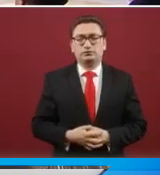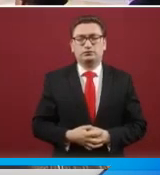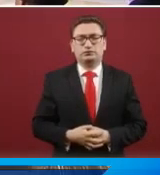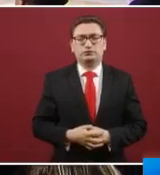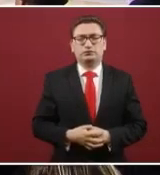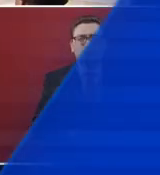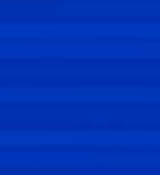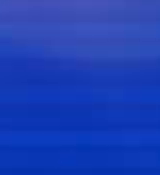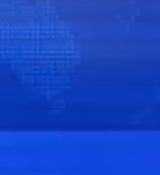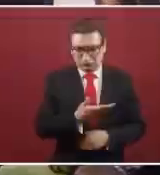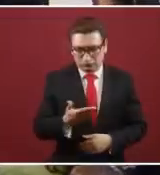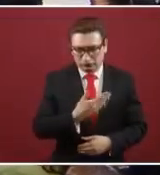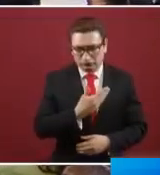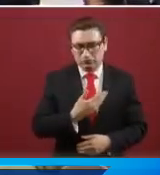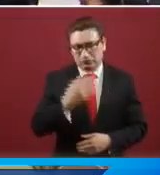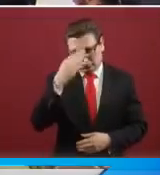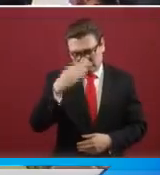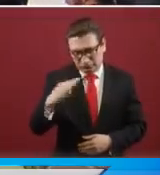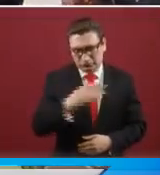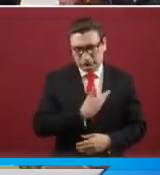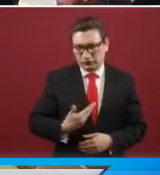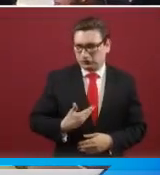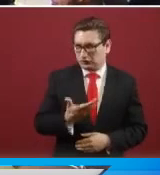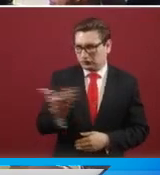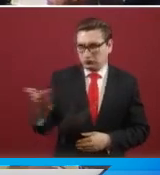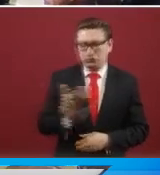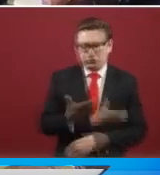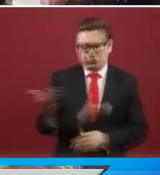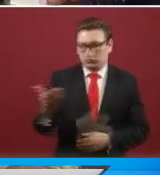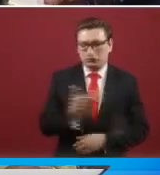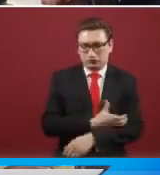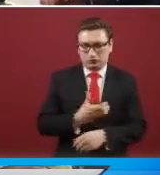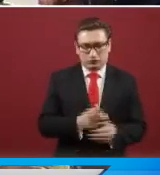Nuevo México. Carlos